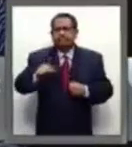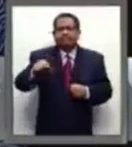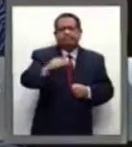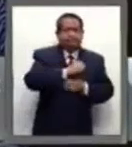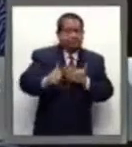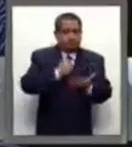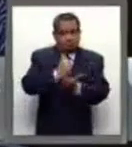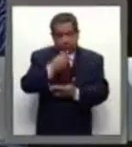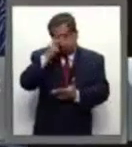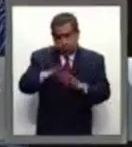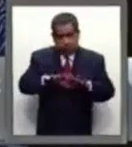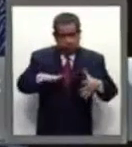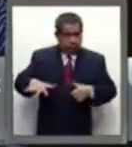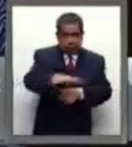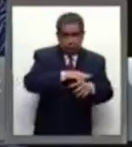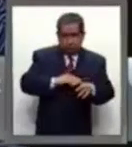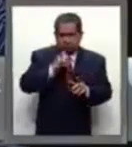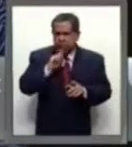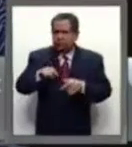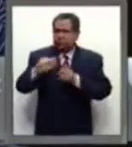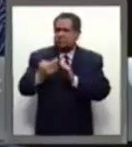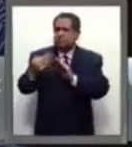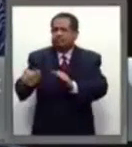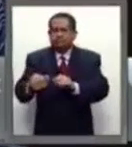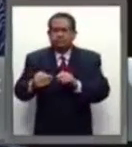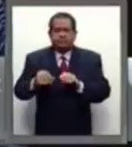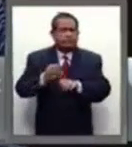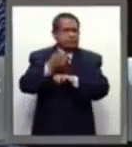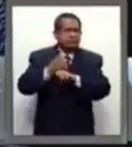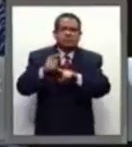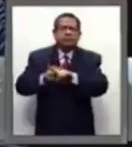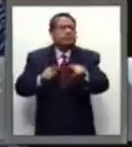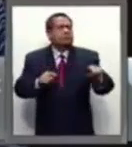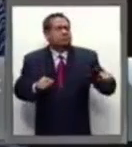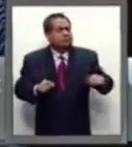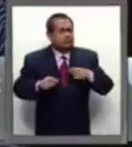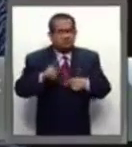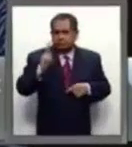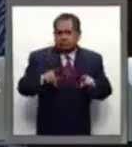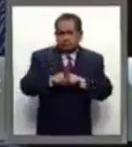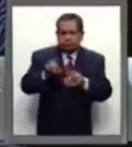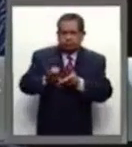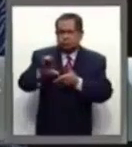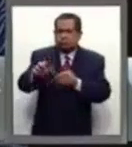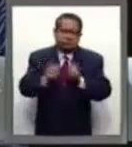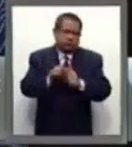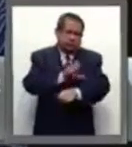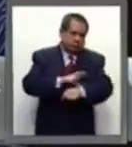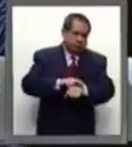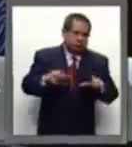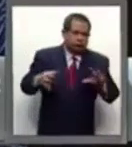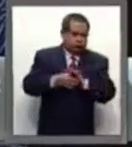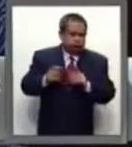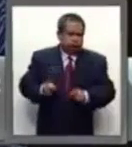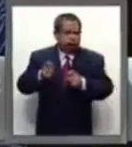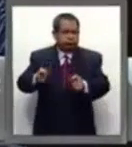Ciudad de México y en su caso a las entidades federativas que ejercen de materia manera directa o coordinada la función